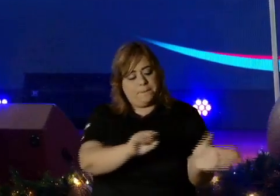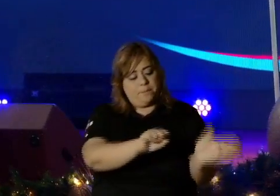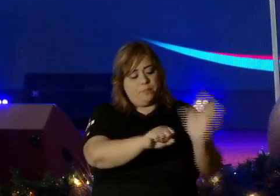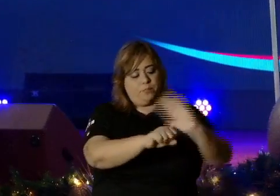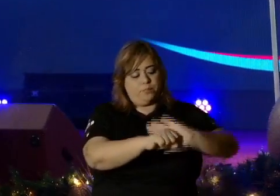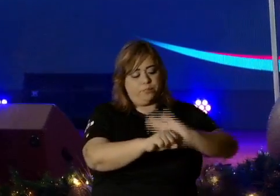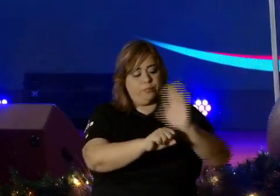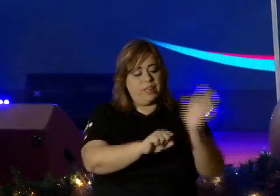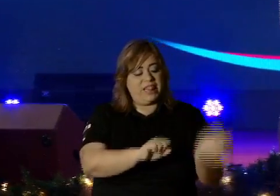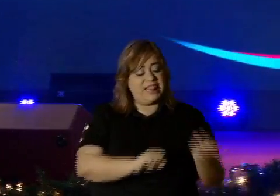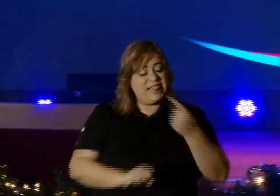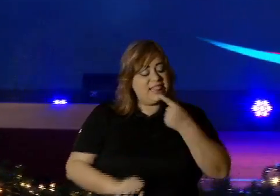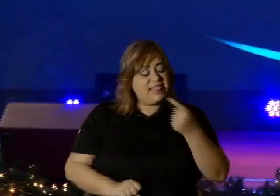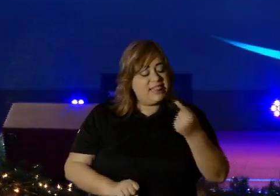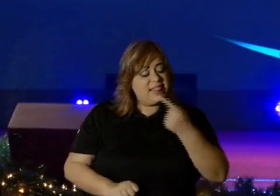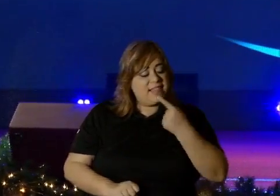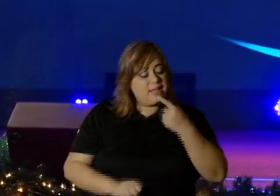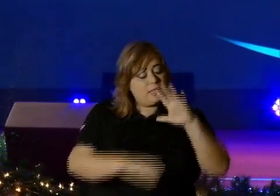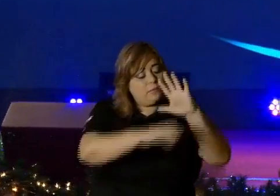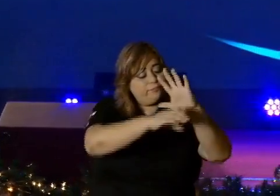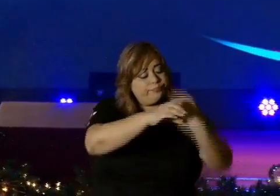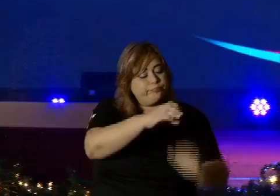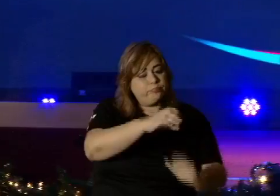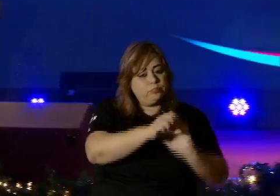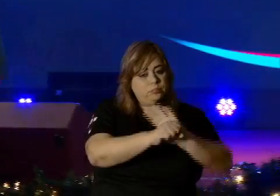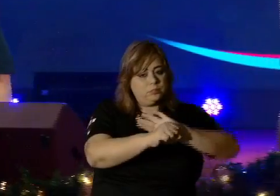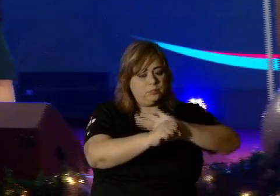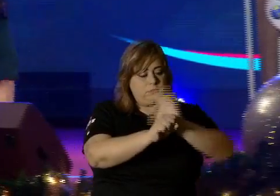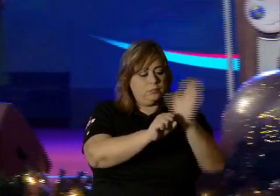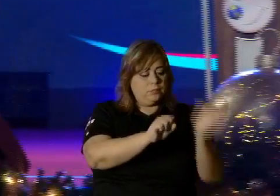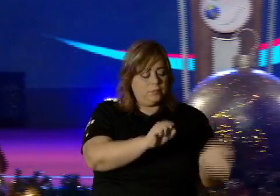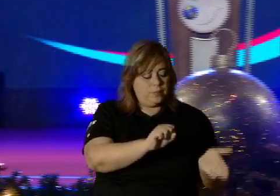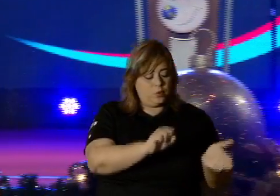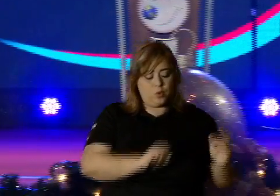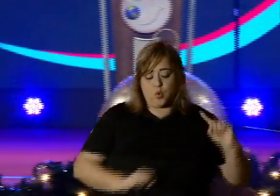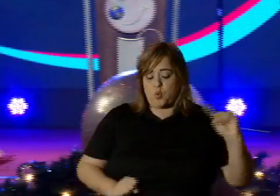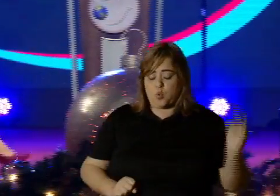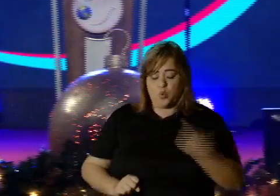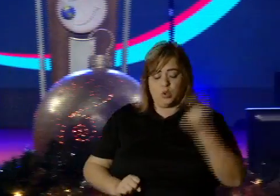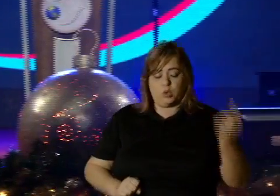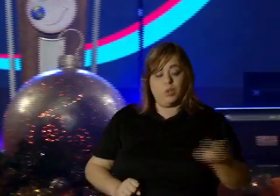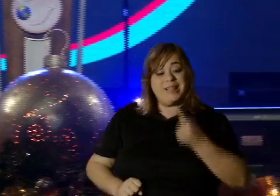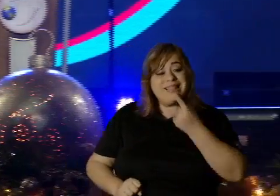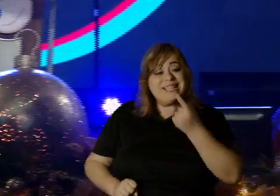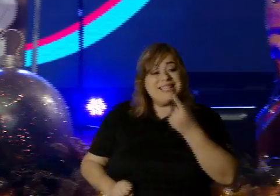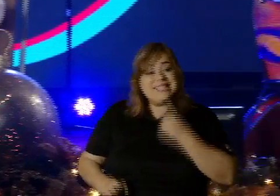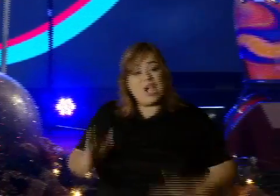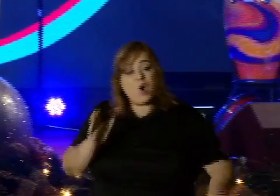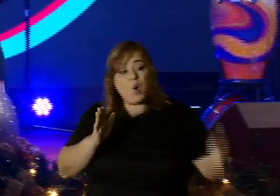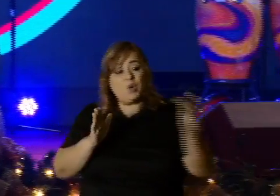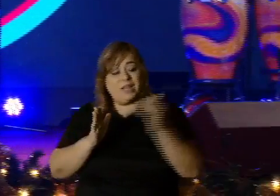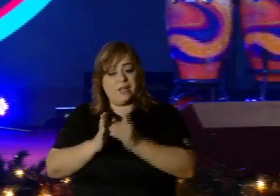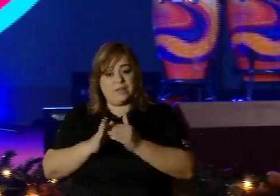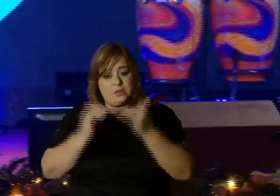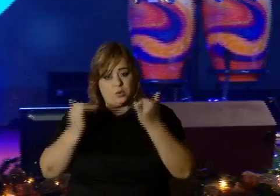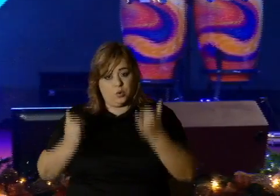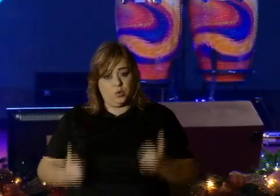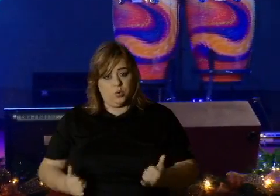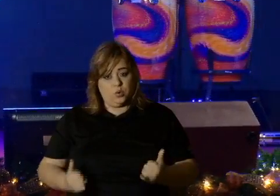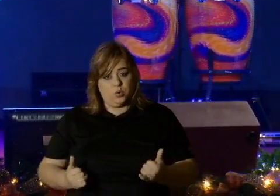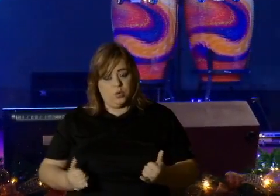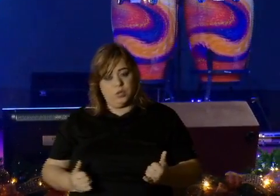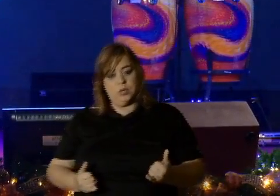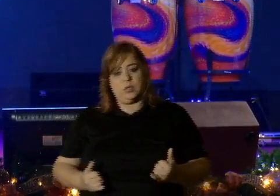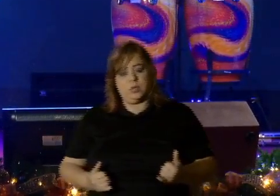digo, quita la piedra, porque no te dije antes, y te lo vuelvo y te lo digo hoy, el día